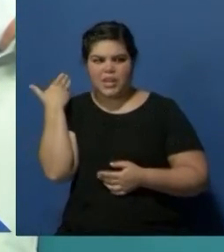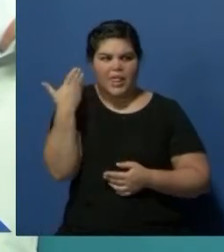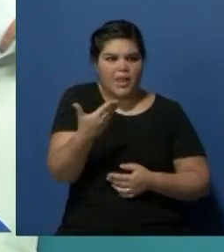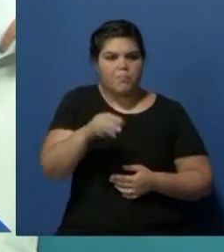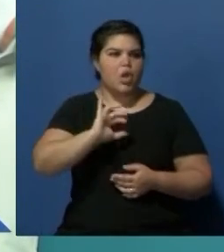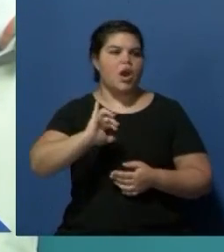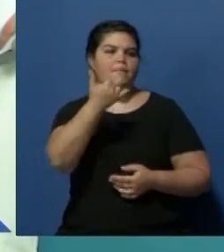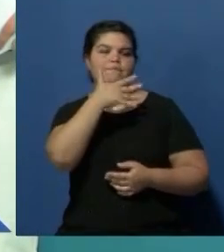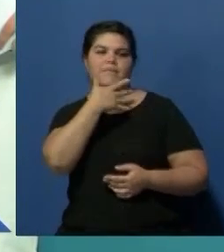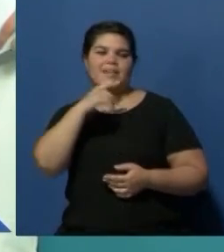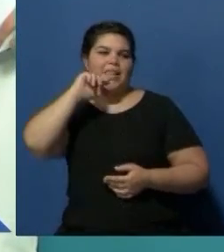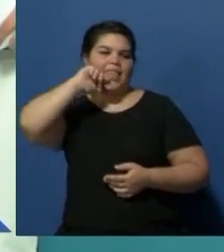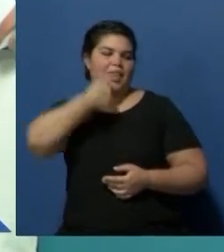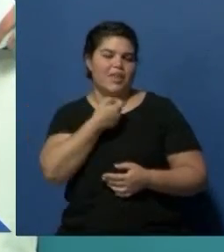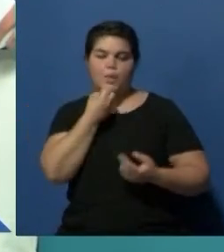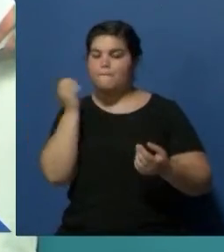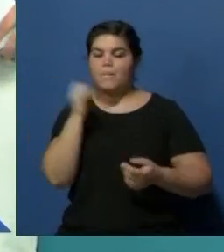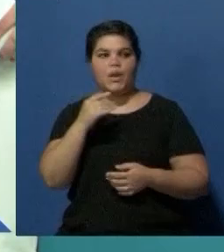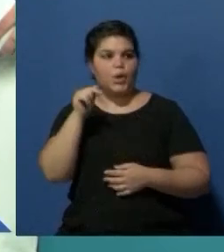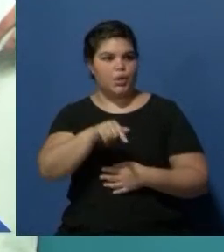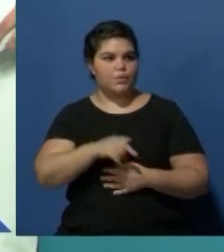este sentido. Gastón, te